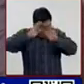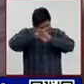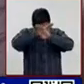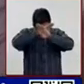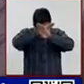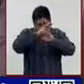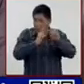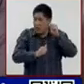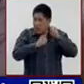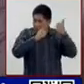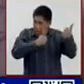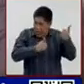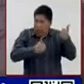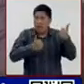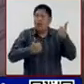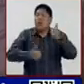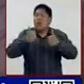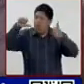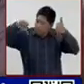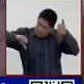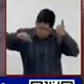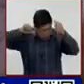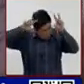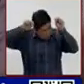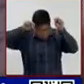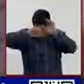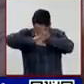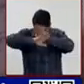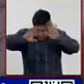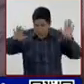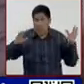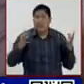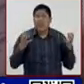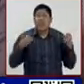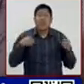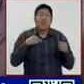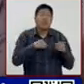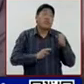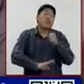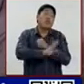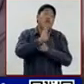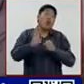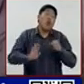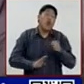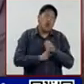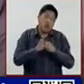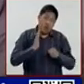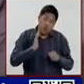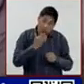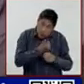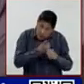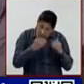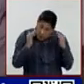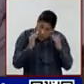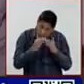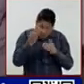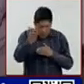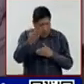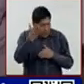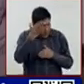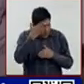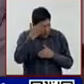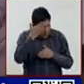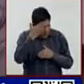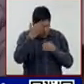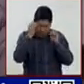es legal o cuál es legítimo. Lo que a nosotros nos interesa es proteger nuestra propiedad. Ustedes, como medios de